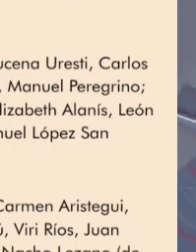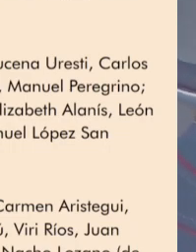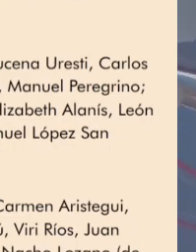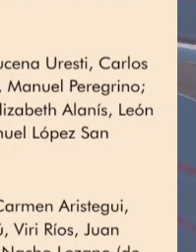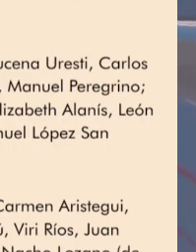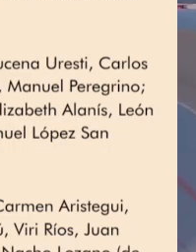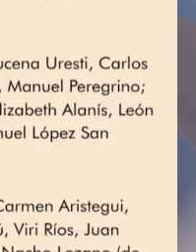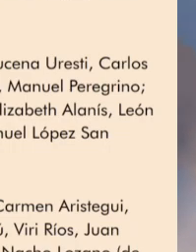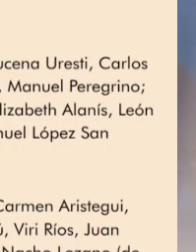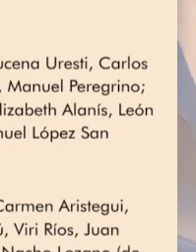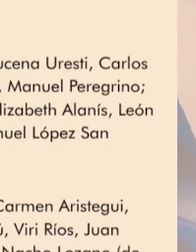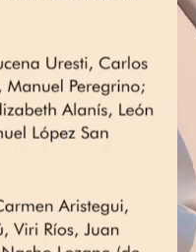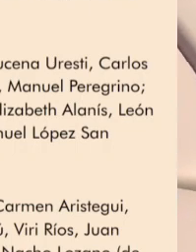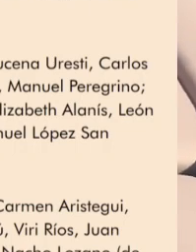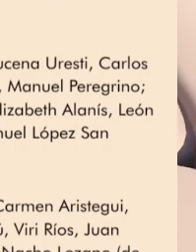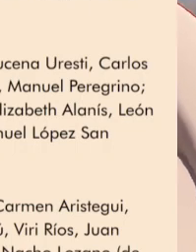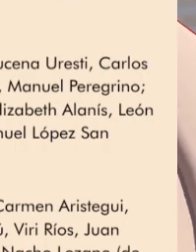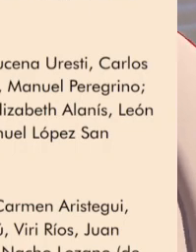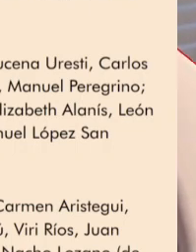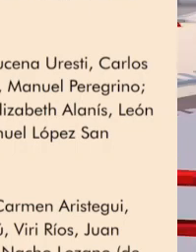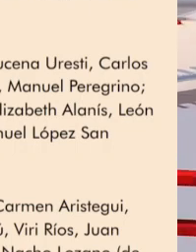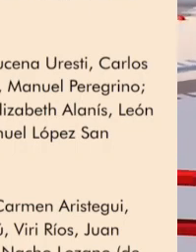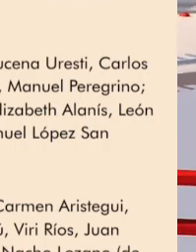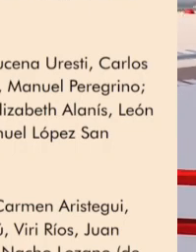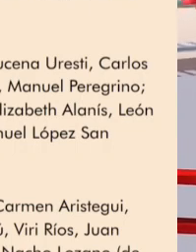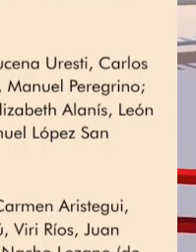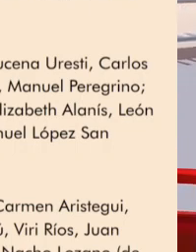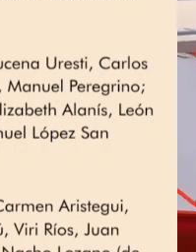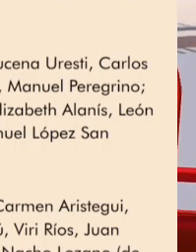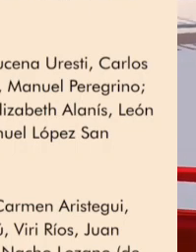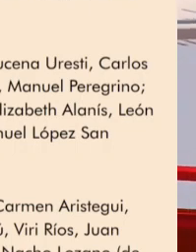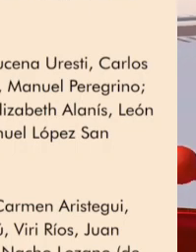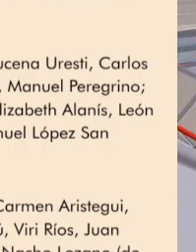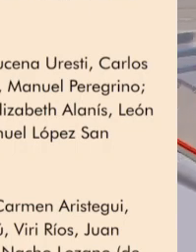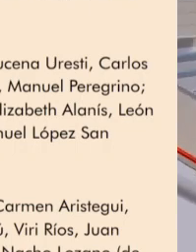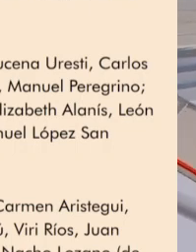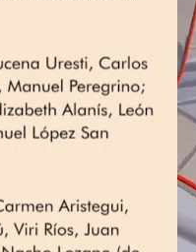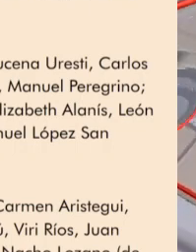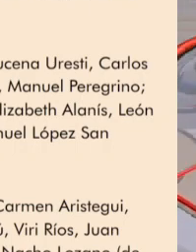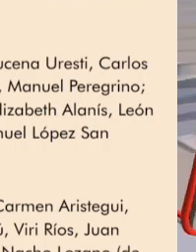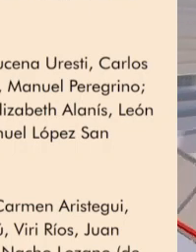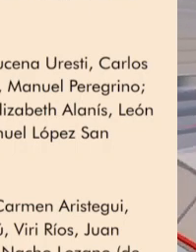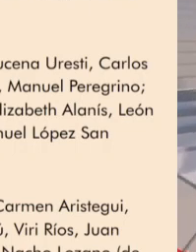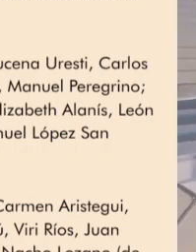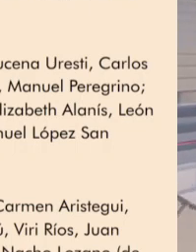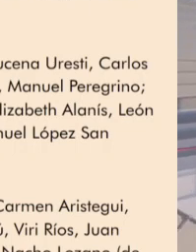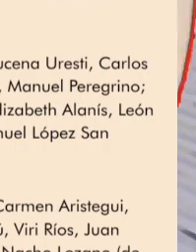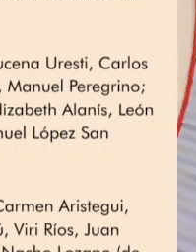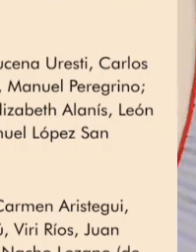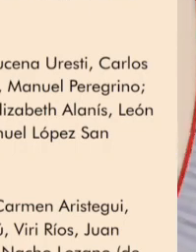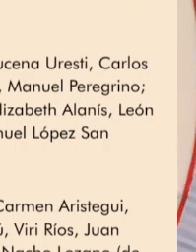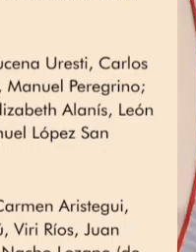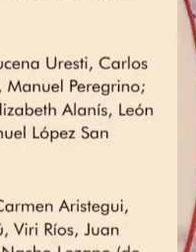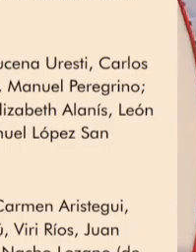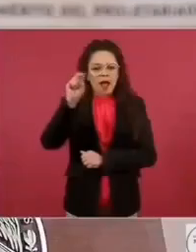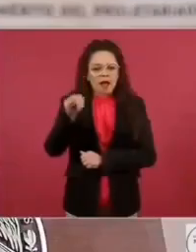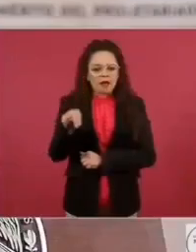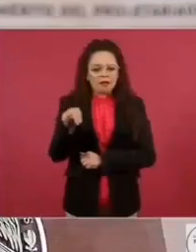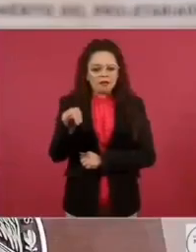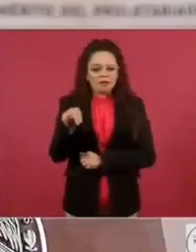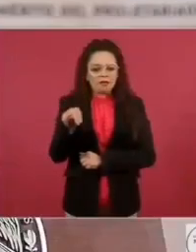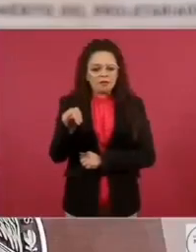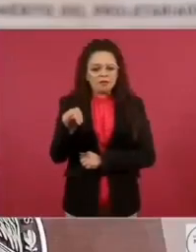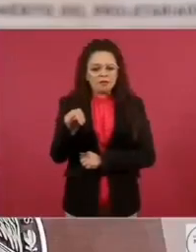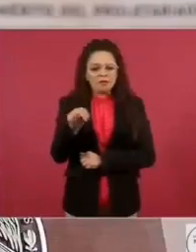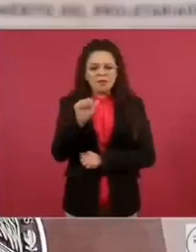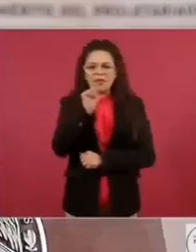Merkel fue propuesta por Morena, mientras que Manuel López San Martín por el PRI. Volviendo al tema de esto de Jorge